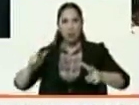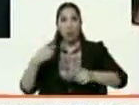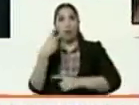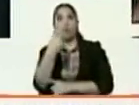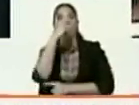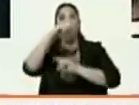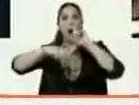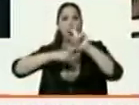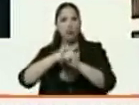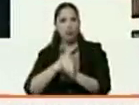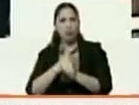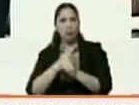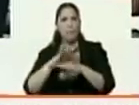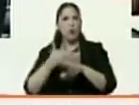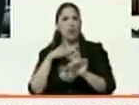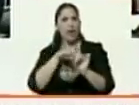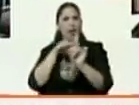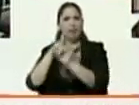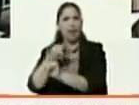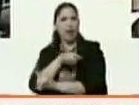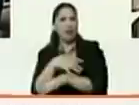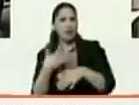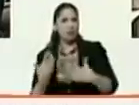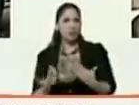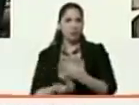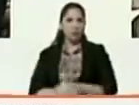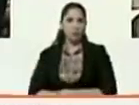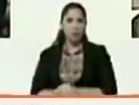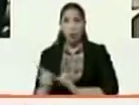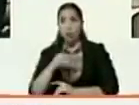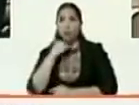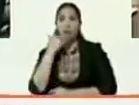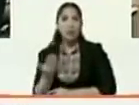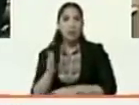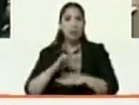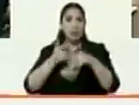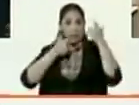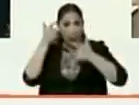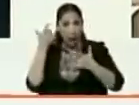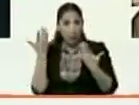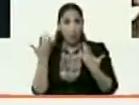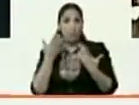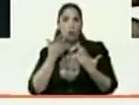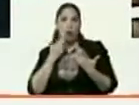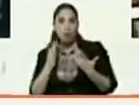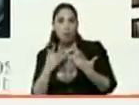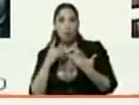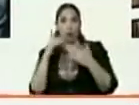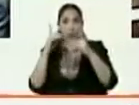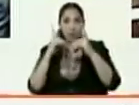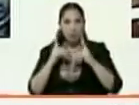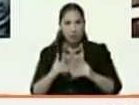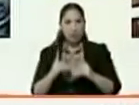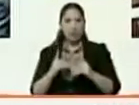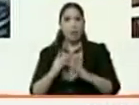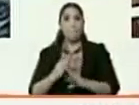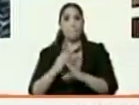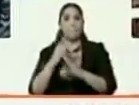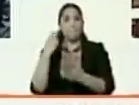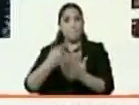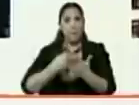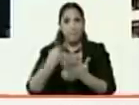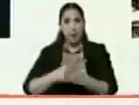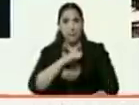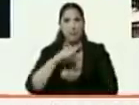2 años, ¿por qué atacan eso? Si no sirve que Hugo Chávez haya decidido parar la privatización